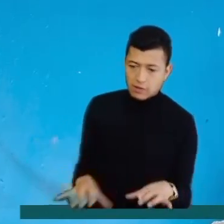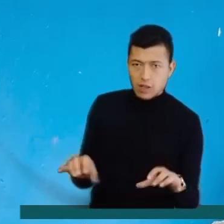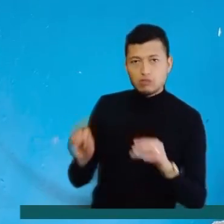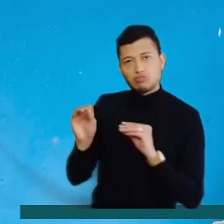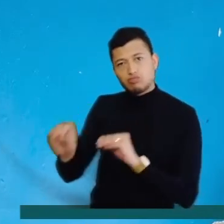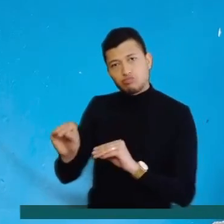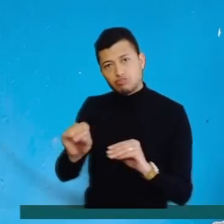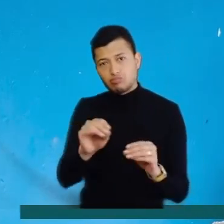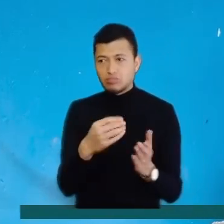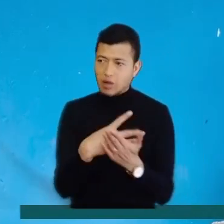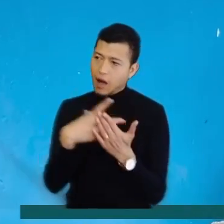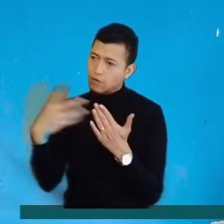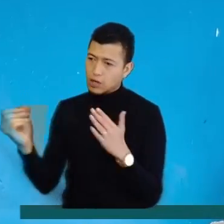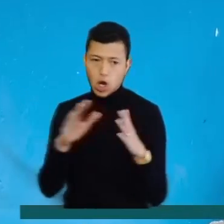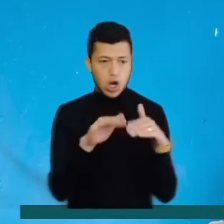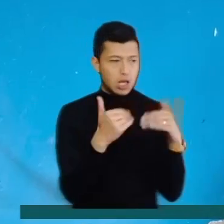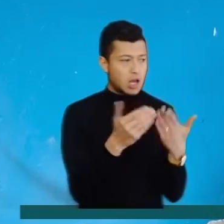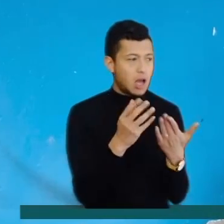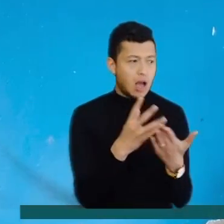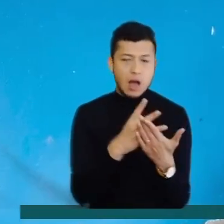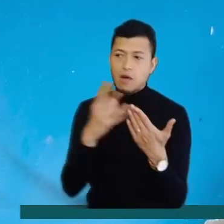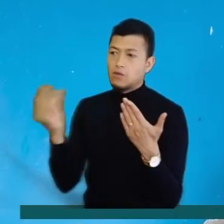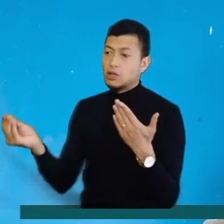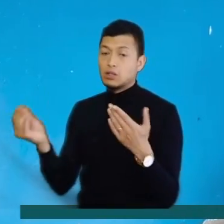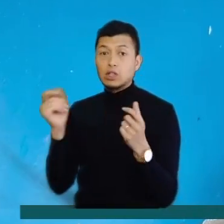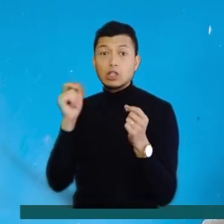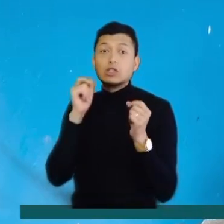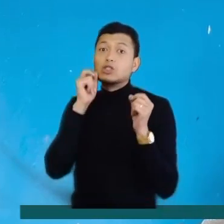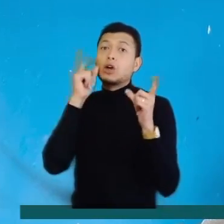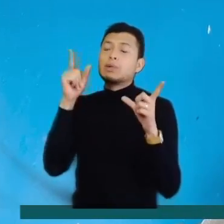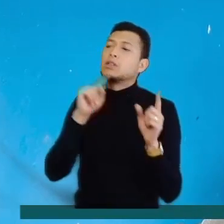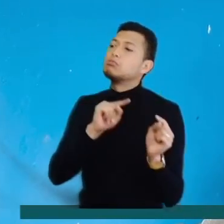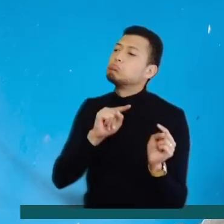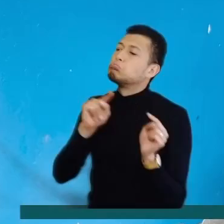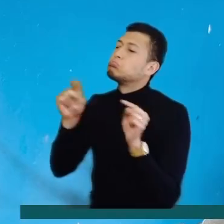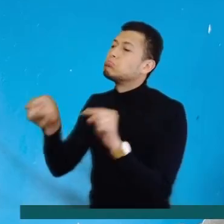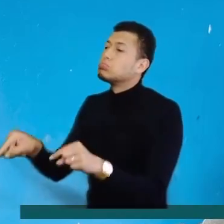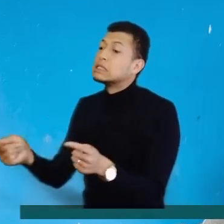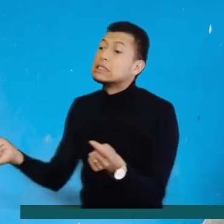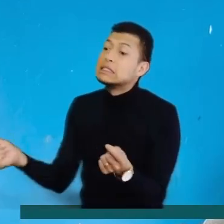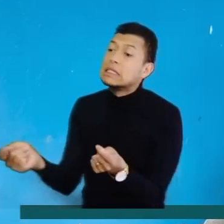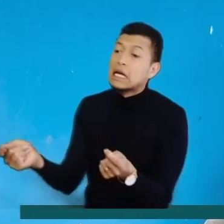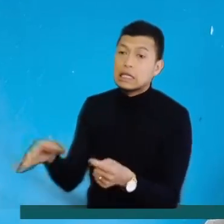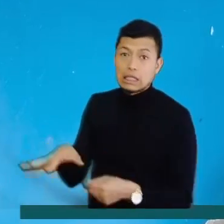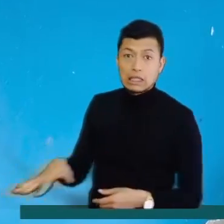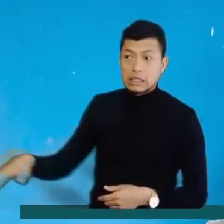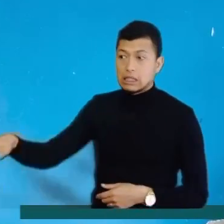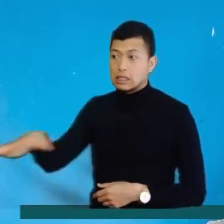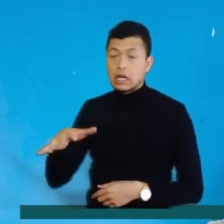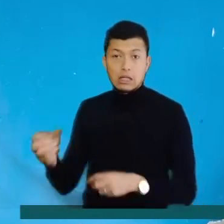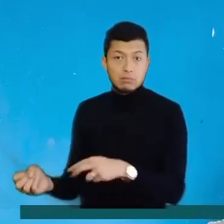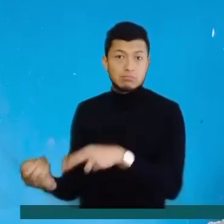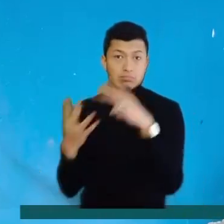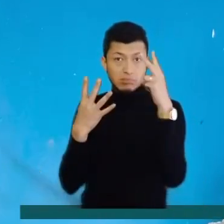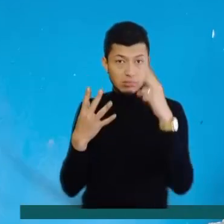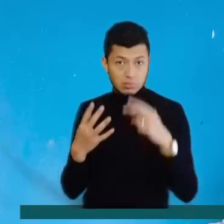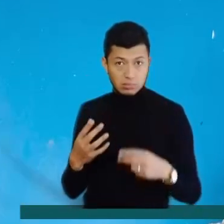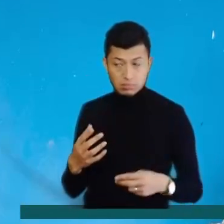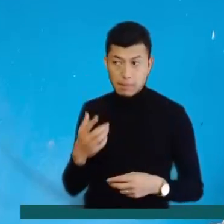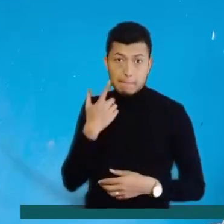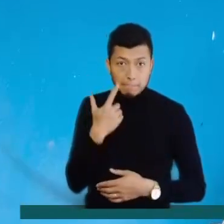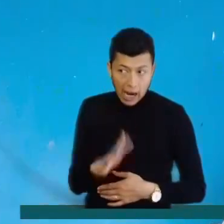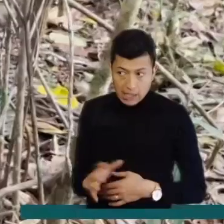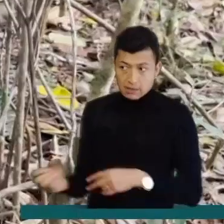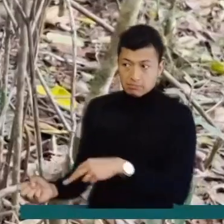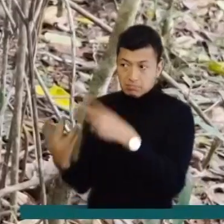actividades pedagógicas fuera de la institución y para mi sorpresa pues estuvimos muy cerca de un campo minado, que al parecer